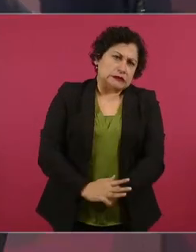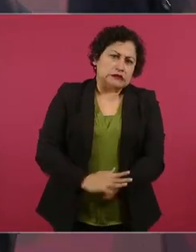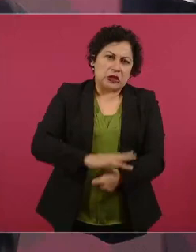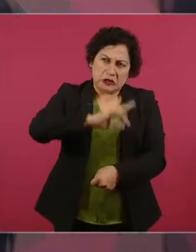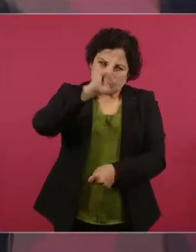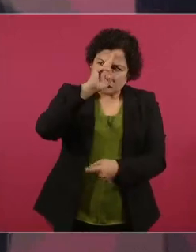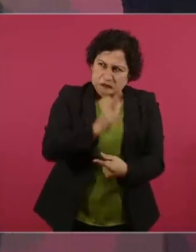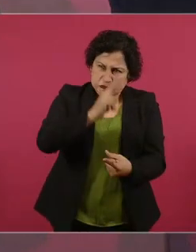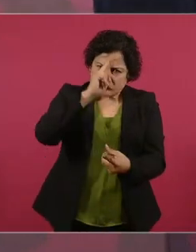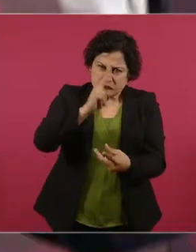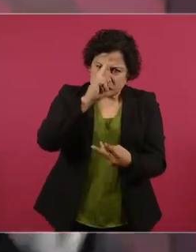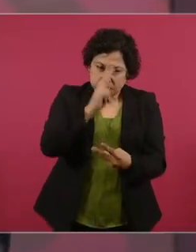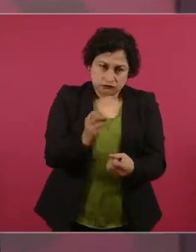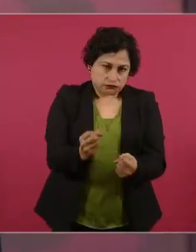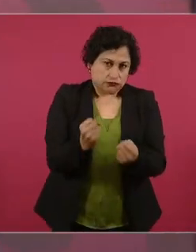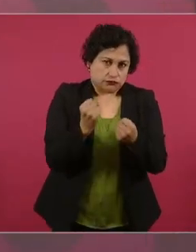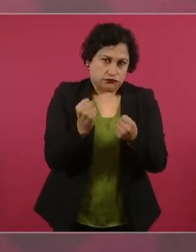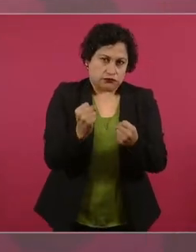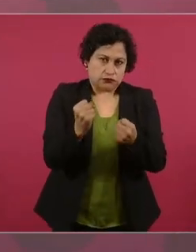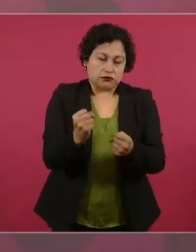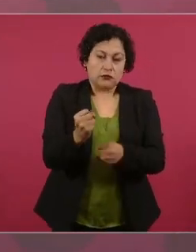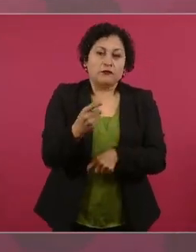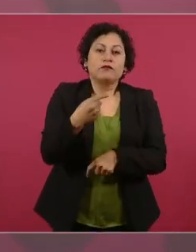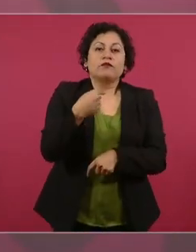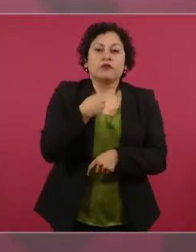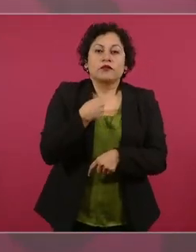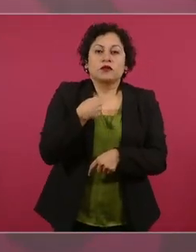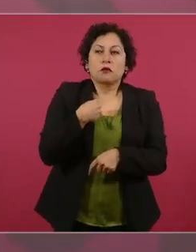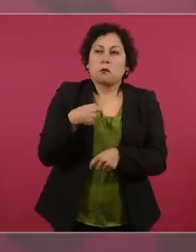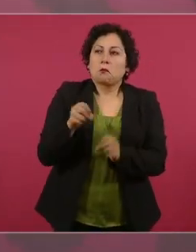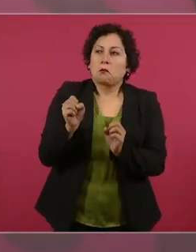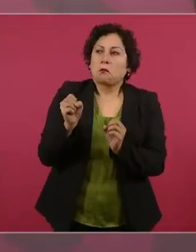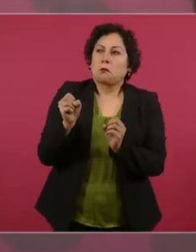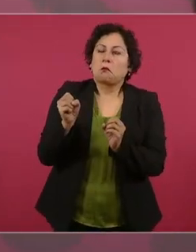yo me dediqué a recorrer los pueblos